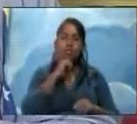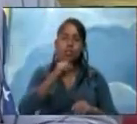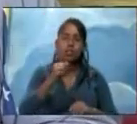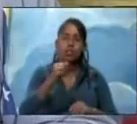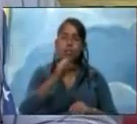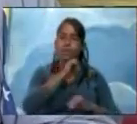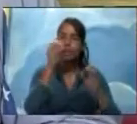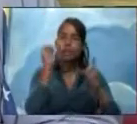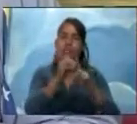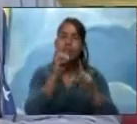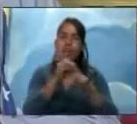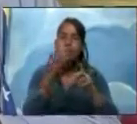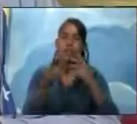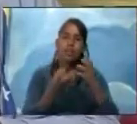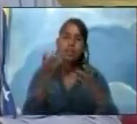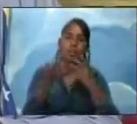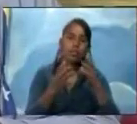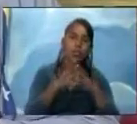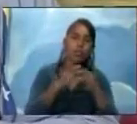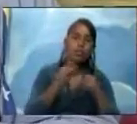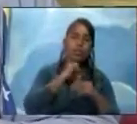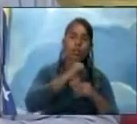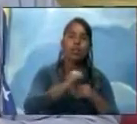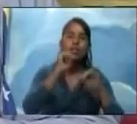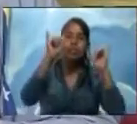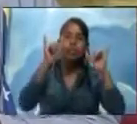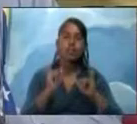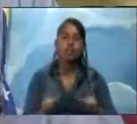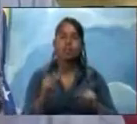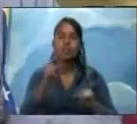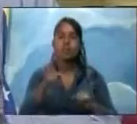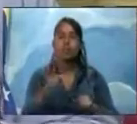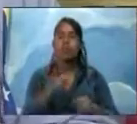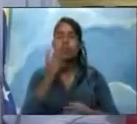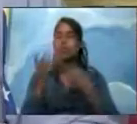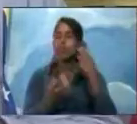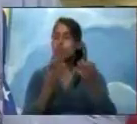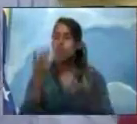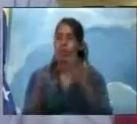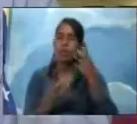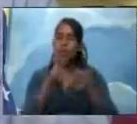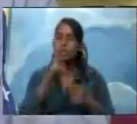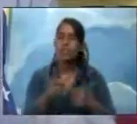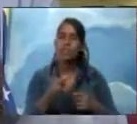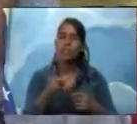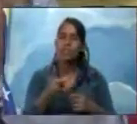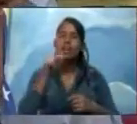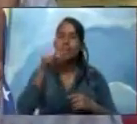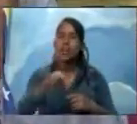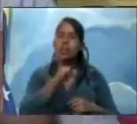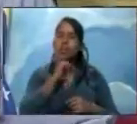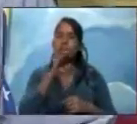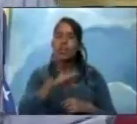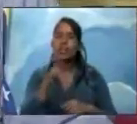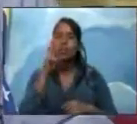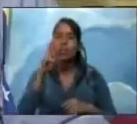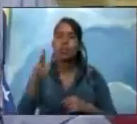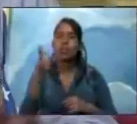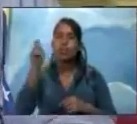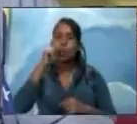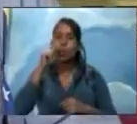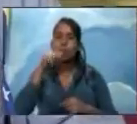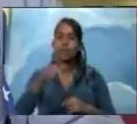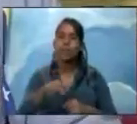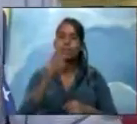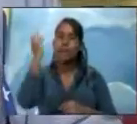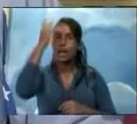Y su trono, llamas de fuego y la rueda del mismo fuego ardiente. Esto es lo que estaba viendo Daniel en